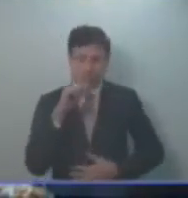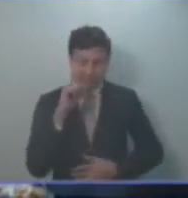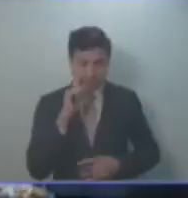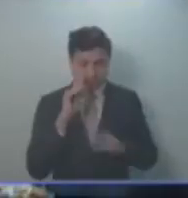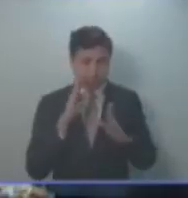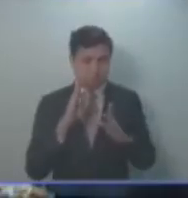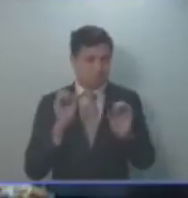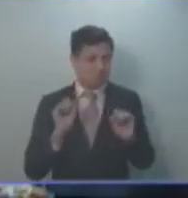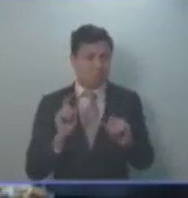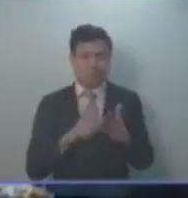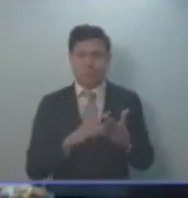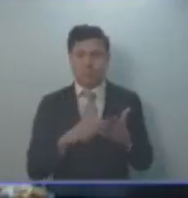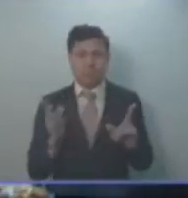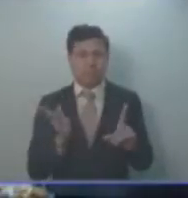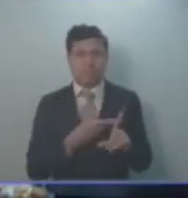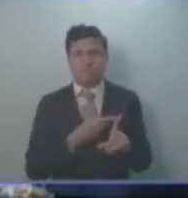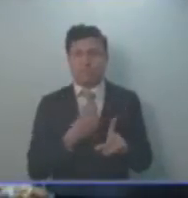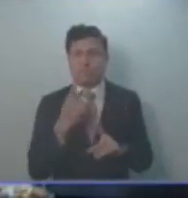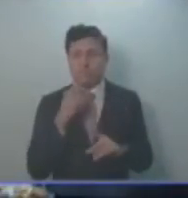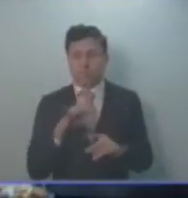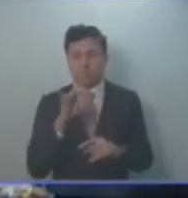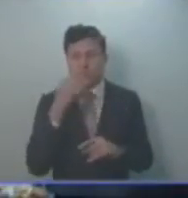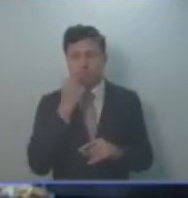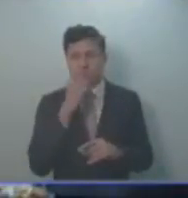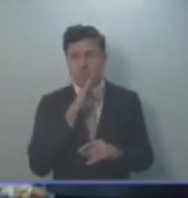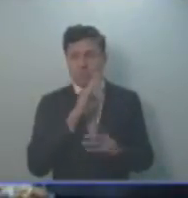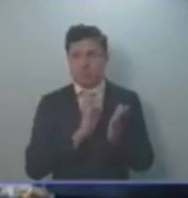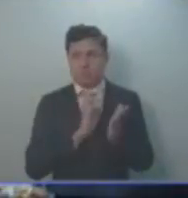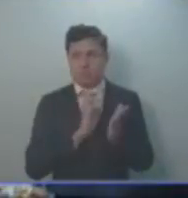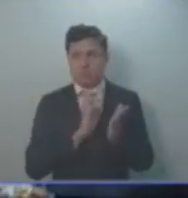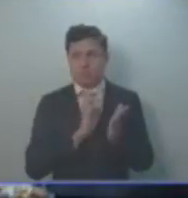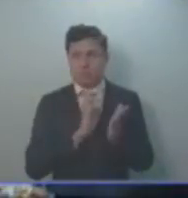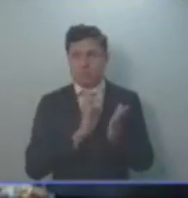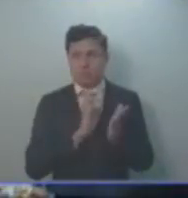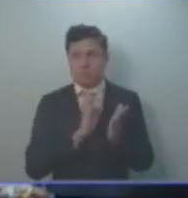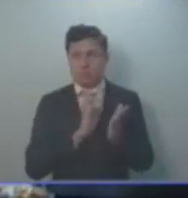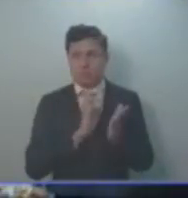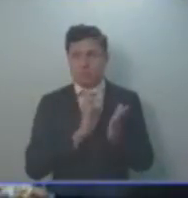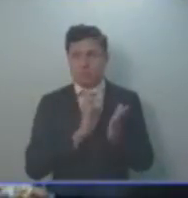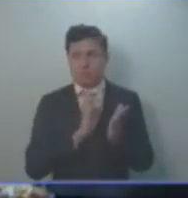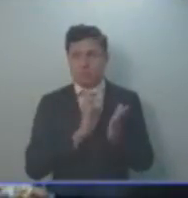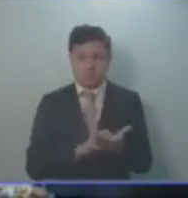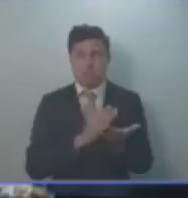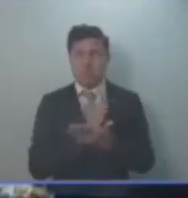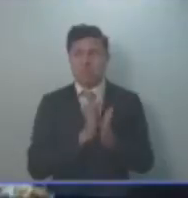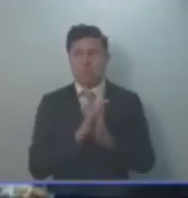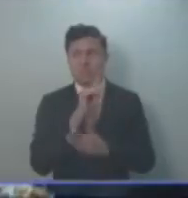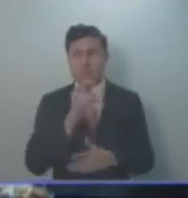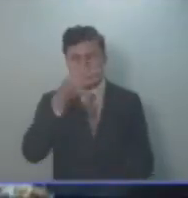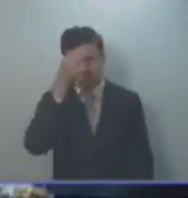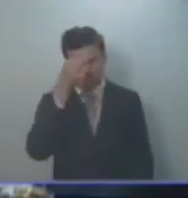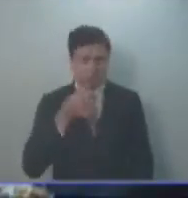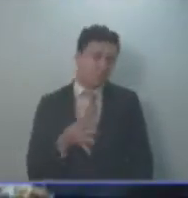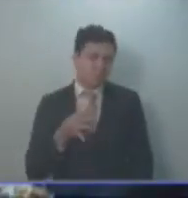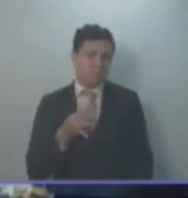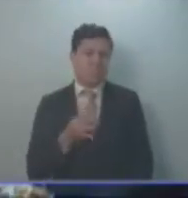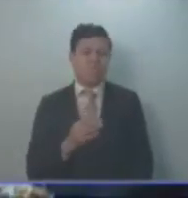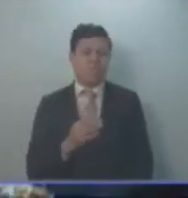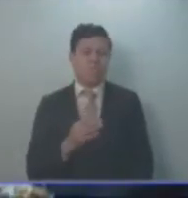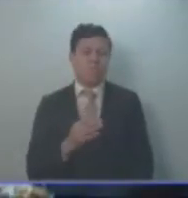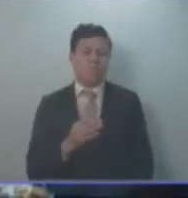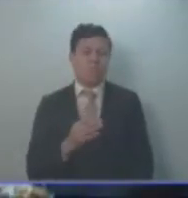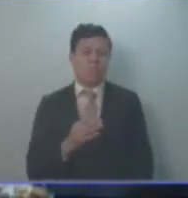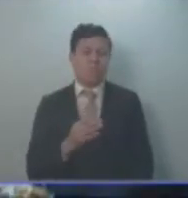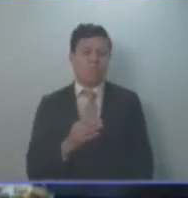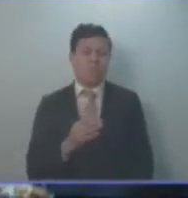o empleada a quien se le diagnostique y certifique por medio de las instituciones oficiales relacionadas con el sector